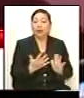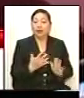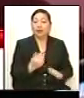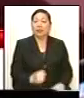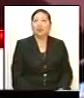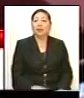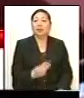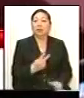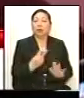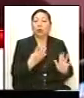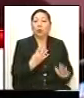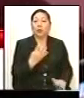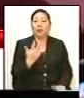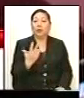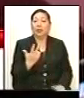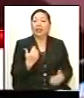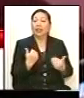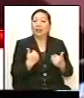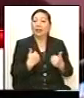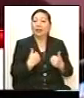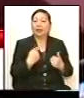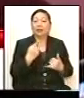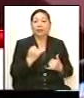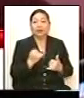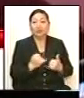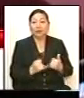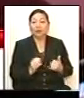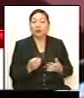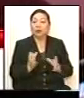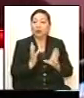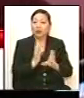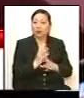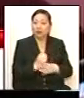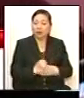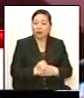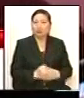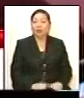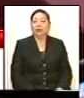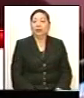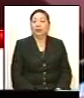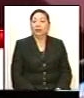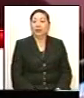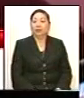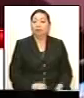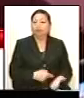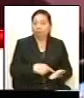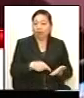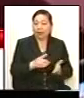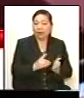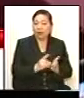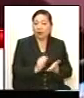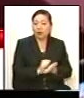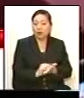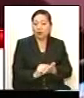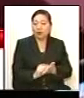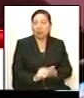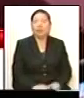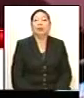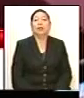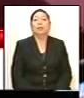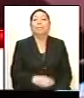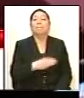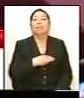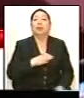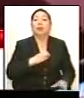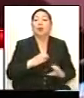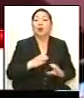ley 27943 tiene por finalidad suprimir la exigencia e emitir un decreto supremo en el caso del Ministerio de